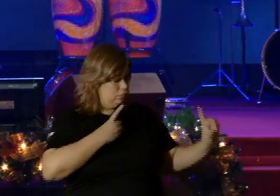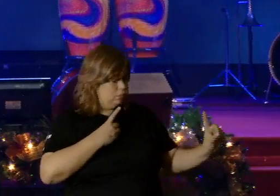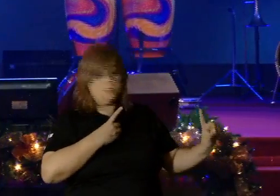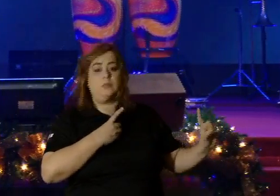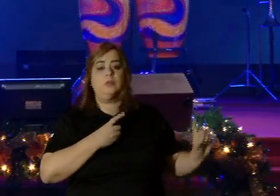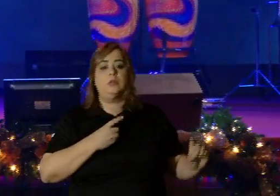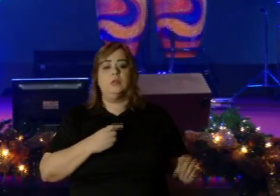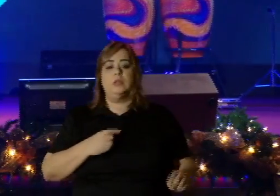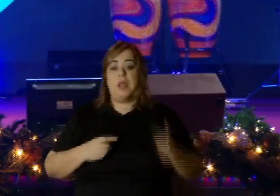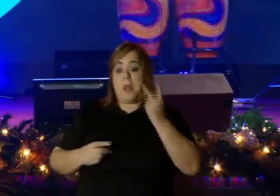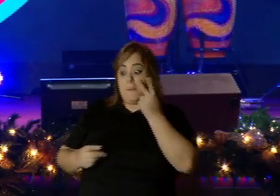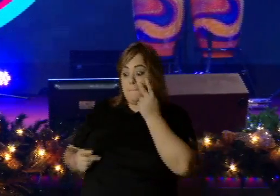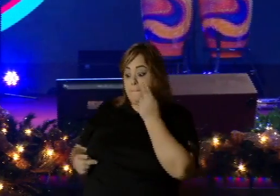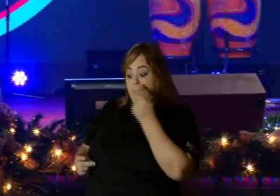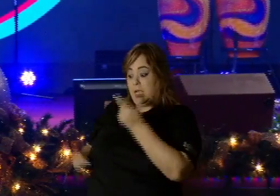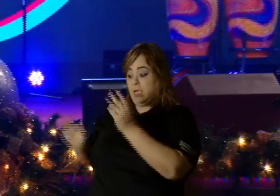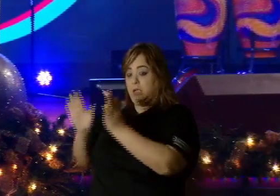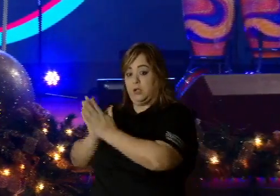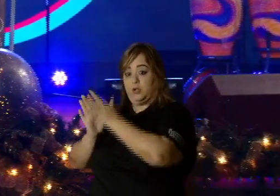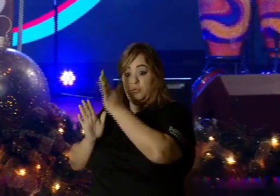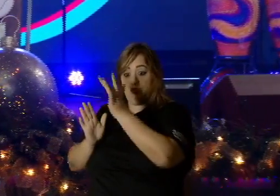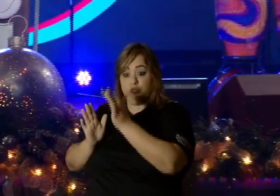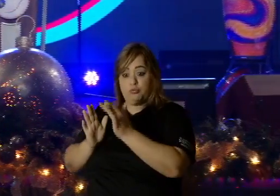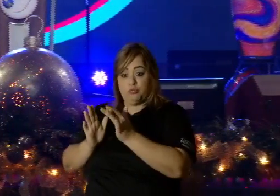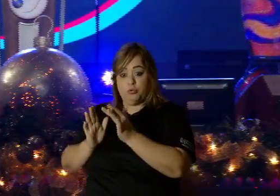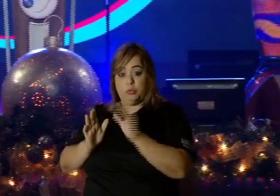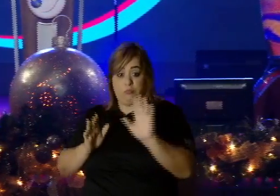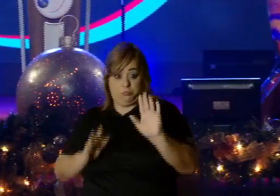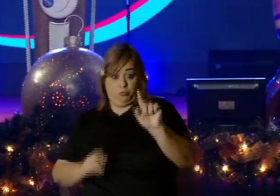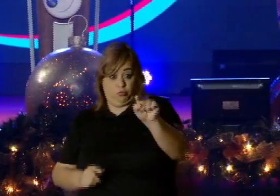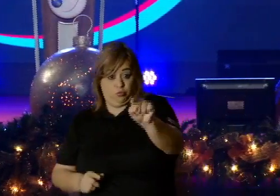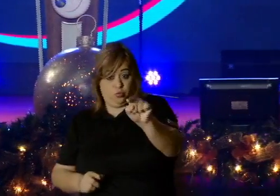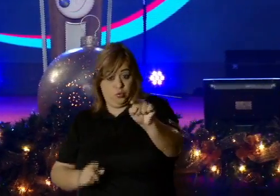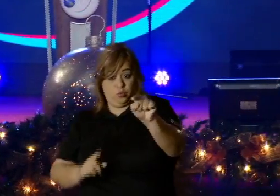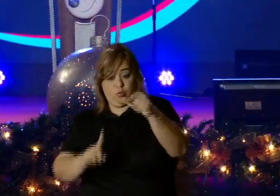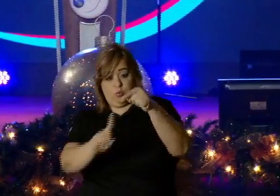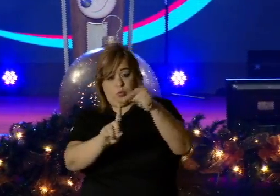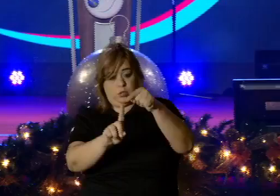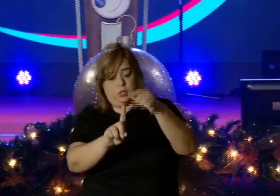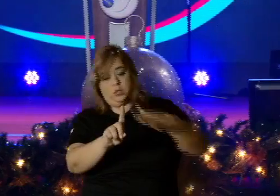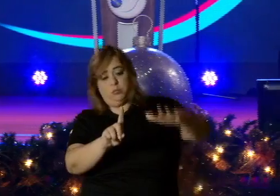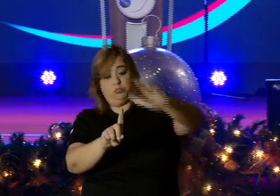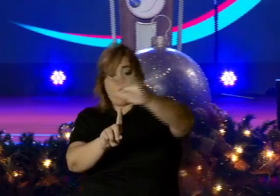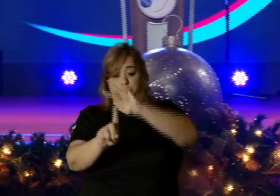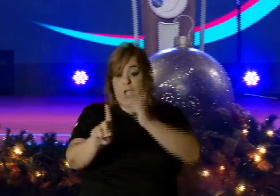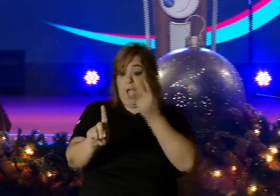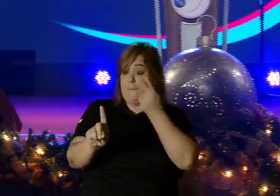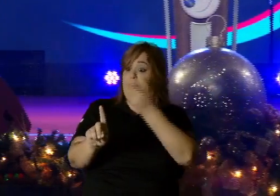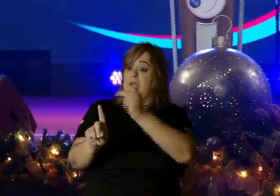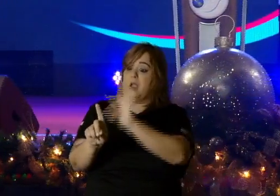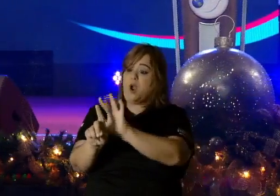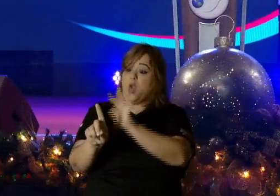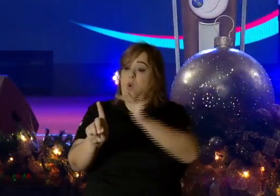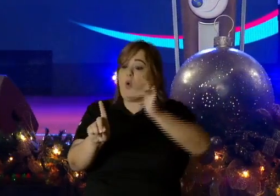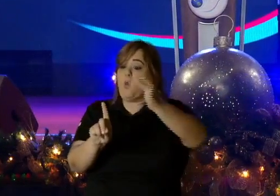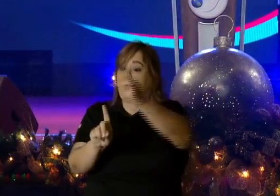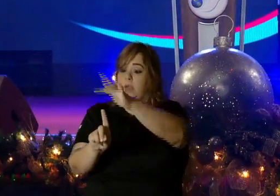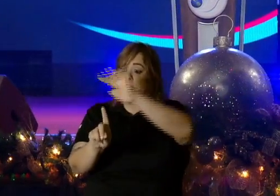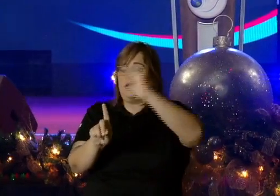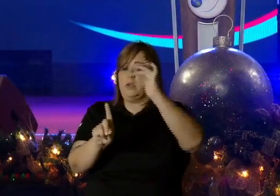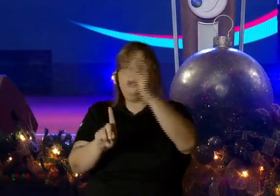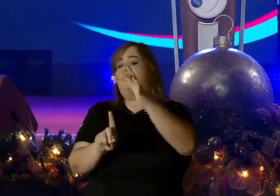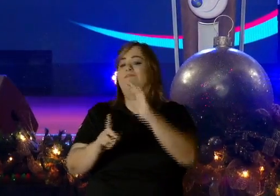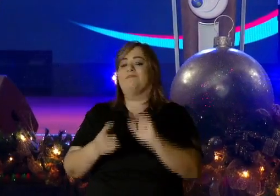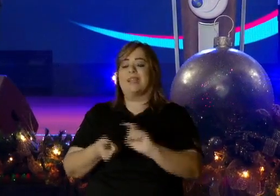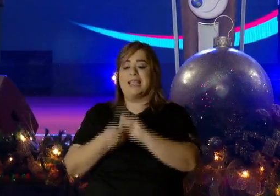será vista tu gloria, Pablo, sobre ti será vista tu gloria, sobre ti será vista tu gloria. Alguien tiene que cambiar la